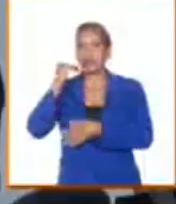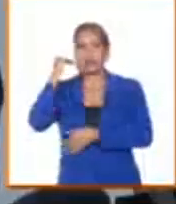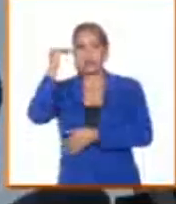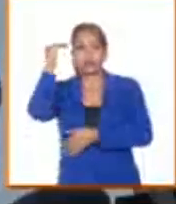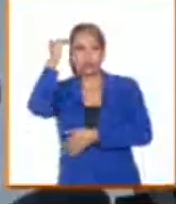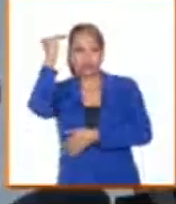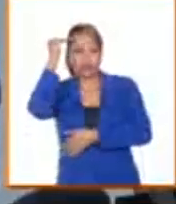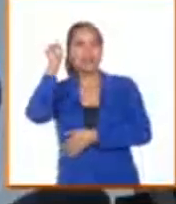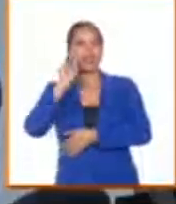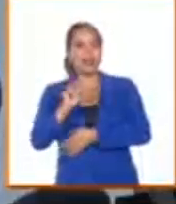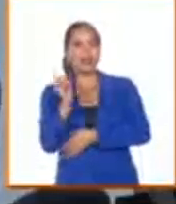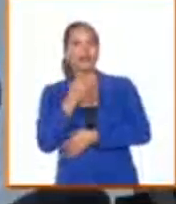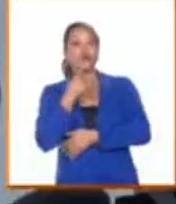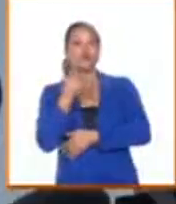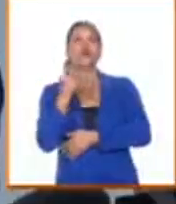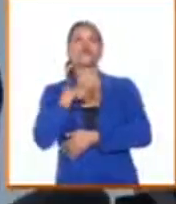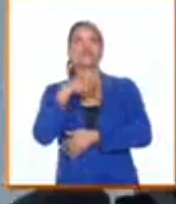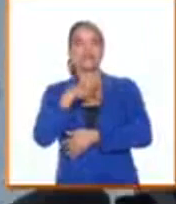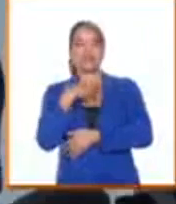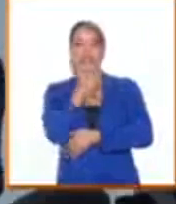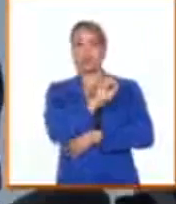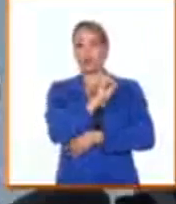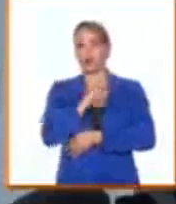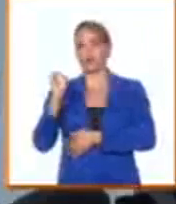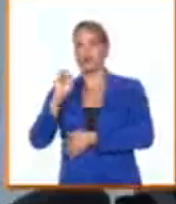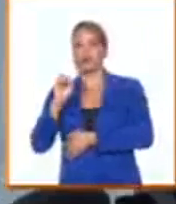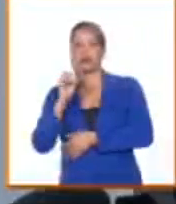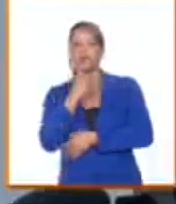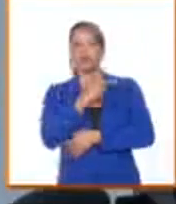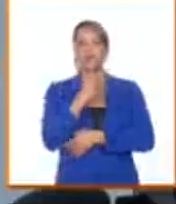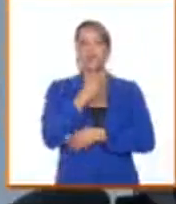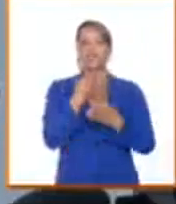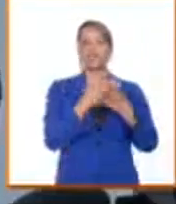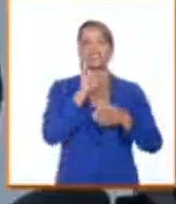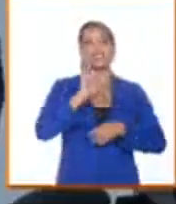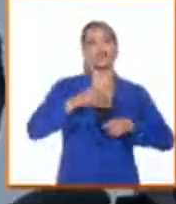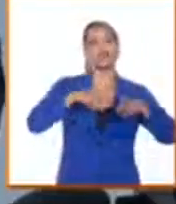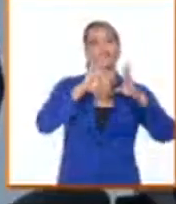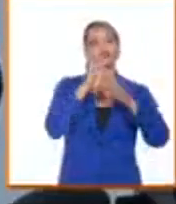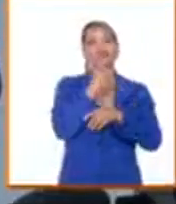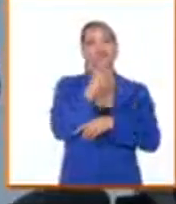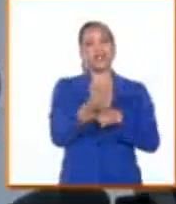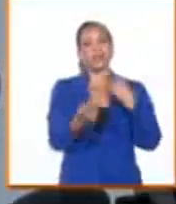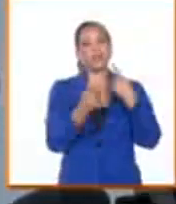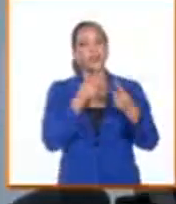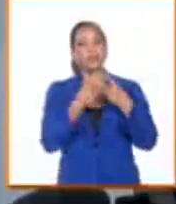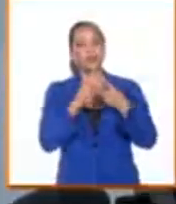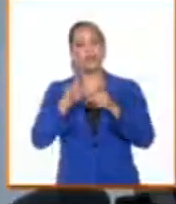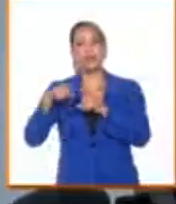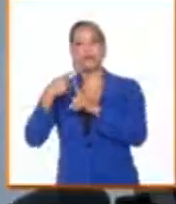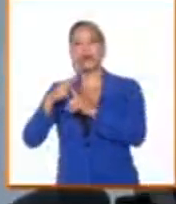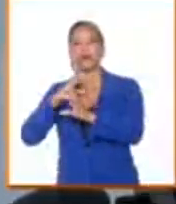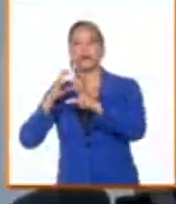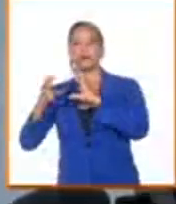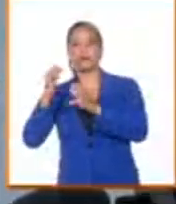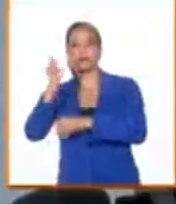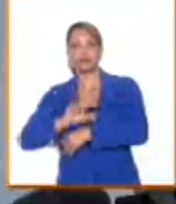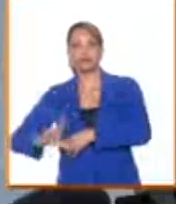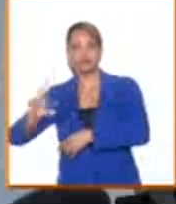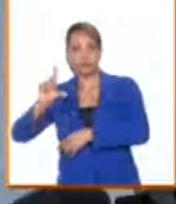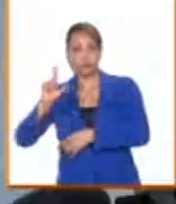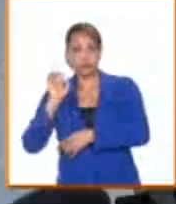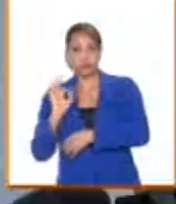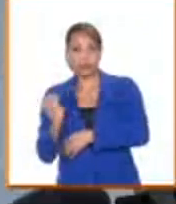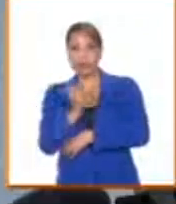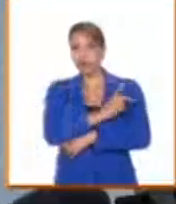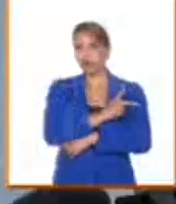que tienen las dos organizaciones sociales, el Instituto de Periodismo y el Centro de Entrenamiento para la Comunicación de la Asociación de Comunicadores, y